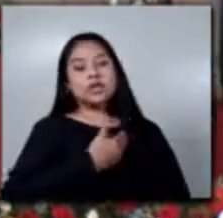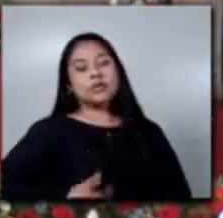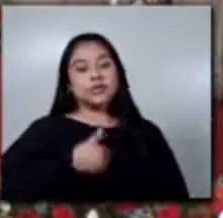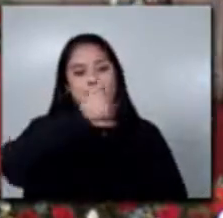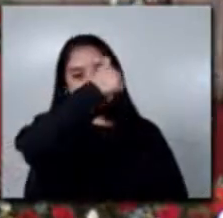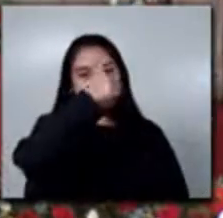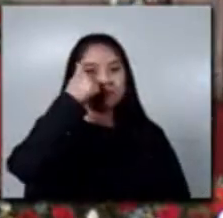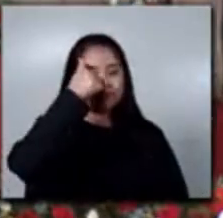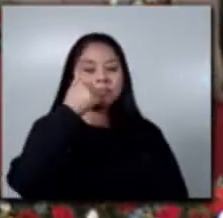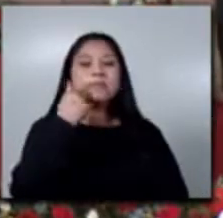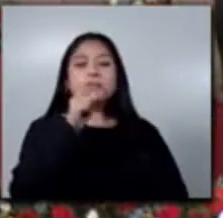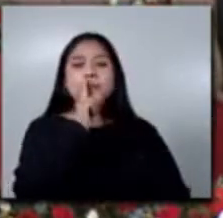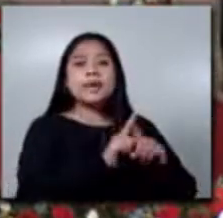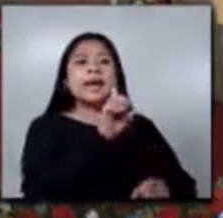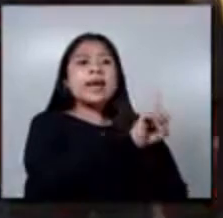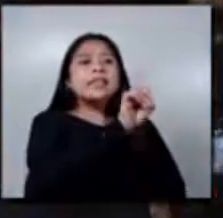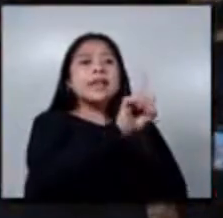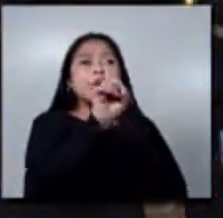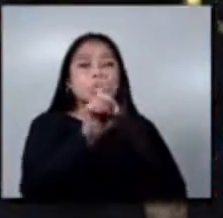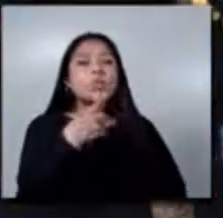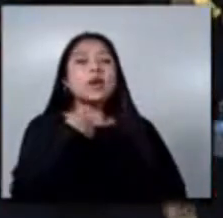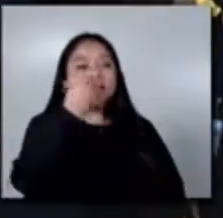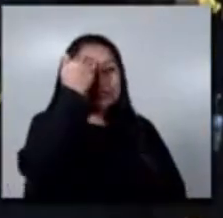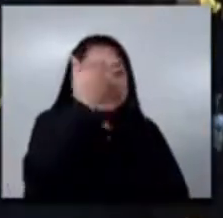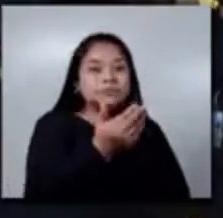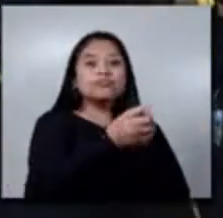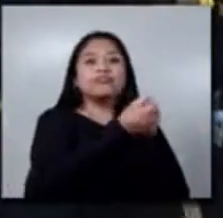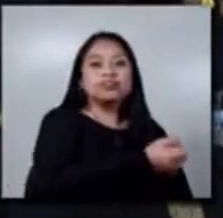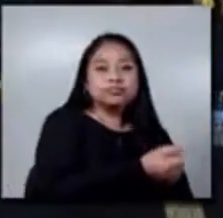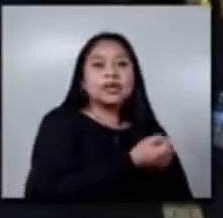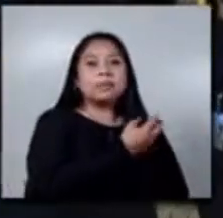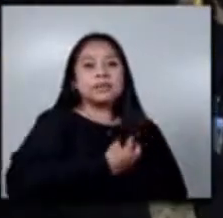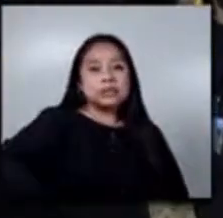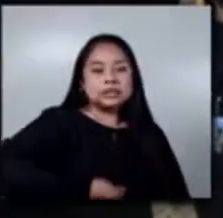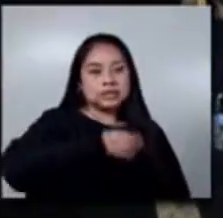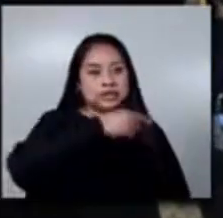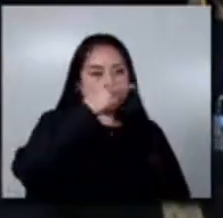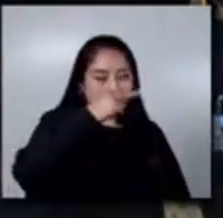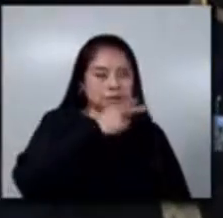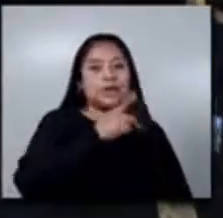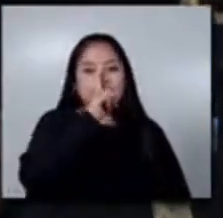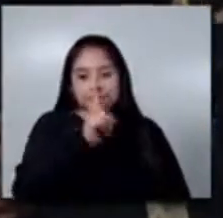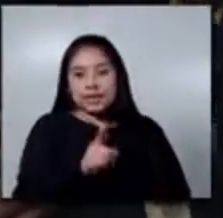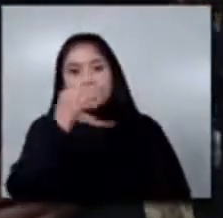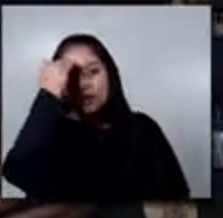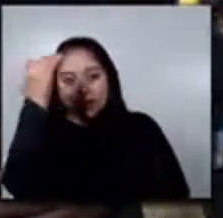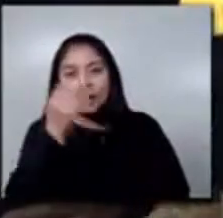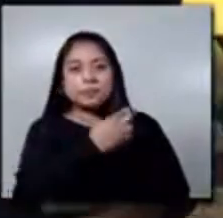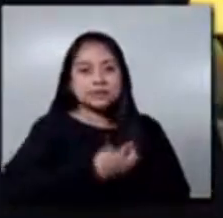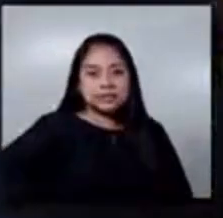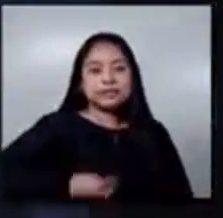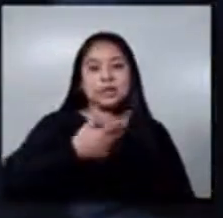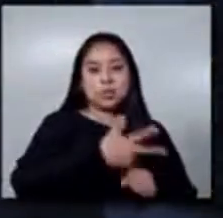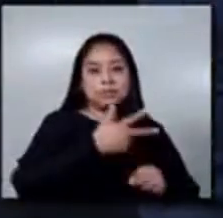Alejandro Yamatei. Cada uno pasa y saluda tanto al presidente mexicano como al presidente guatemalteco. Estas son